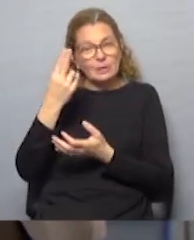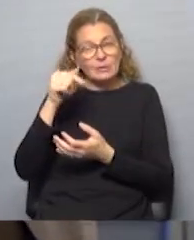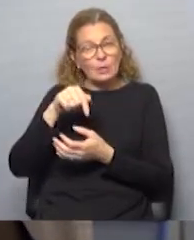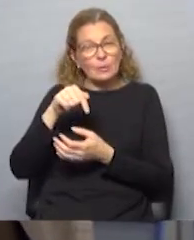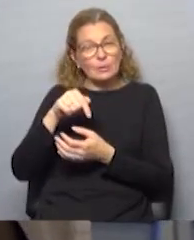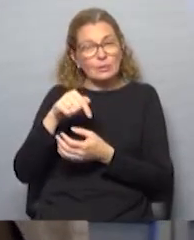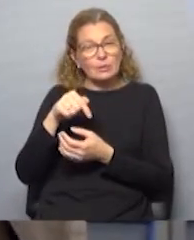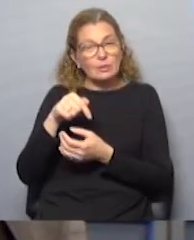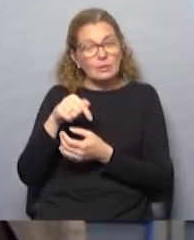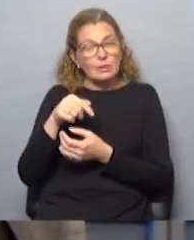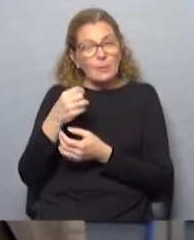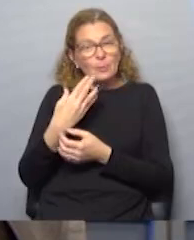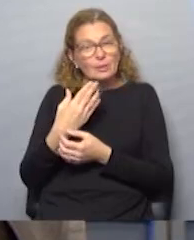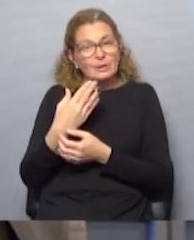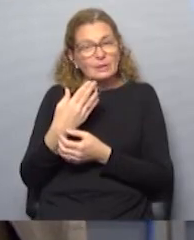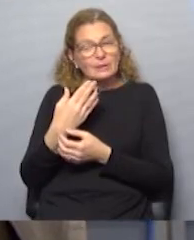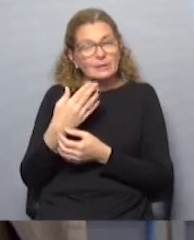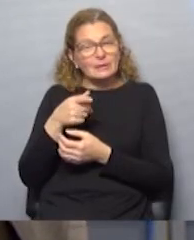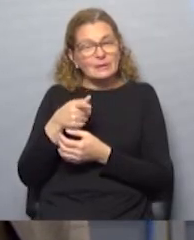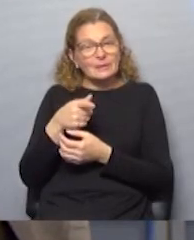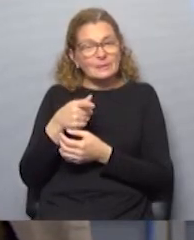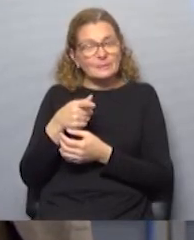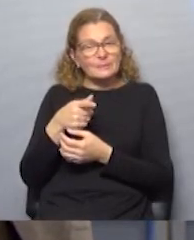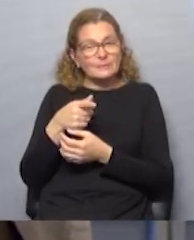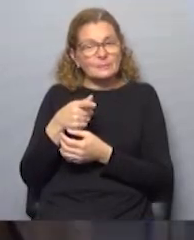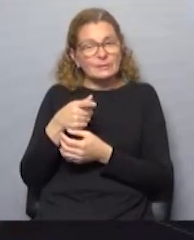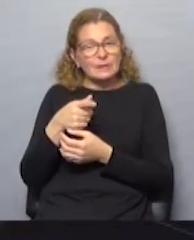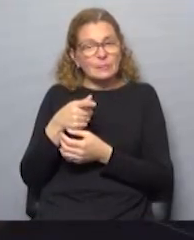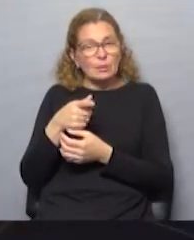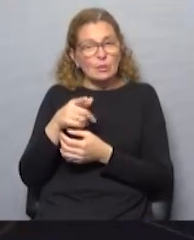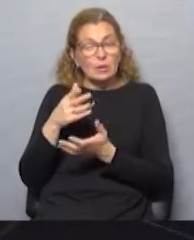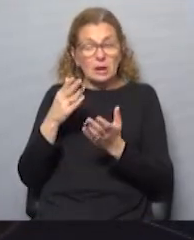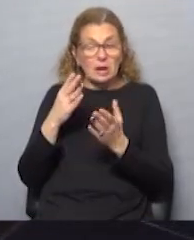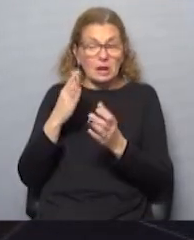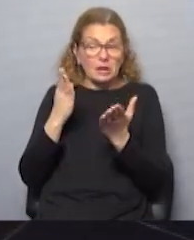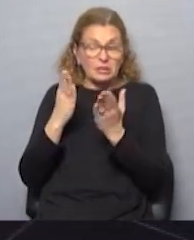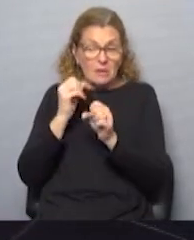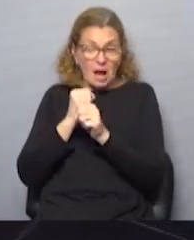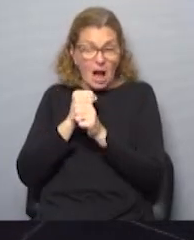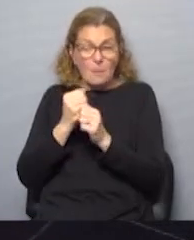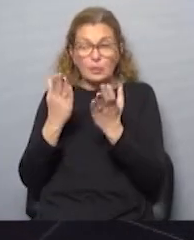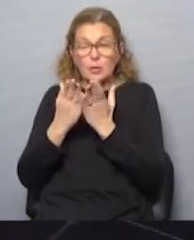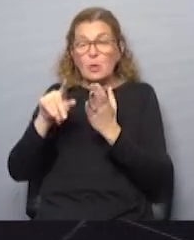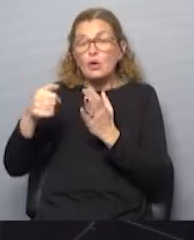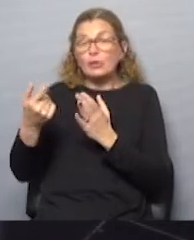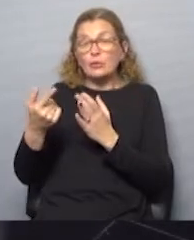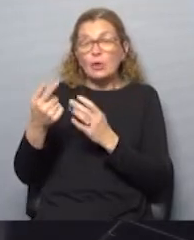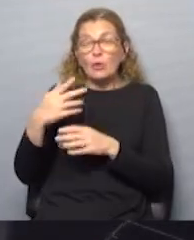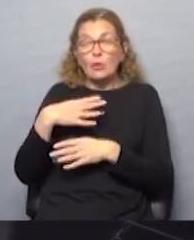concretamente porque desde quienes nos dedicamos a otra cosa o desde un sentido común